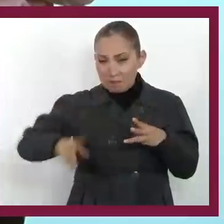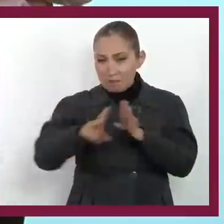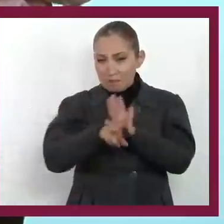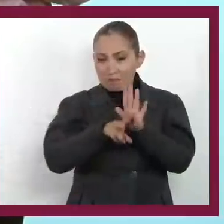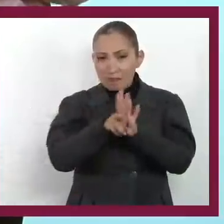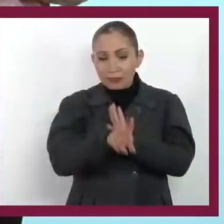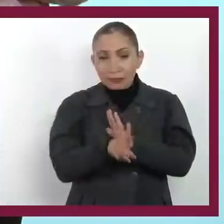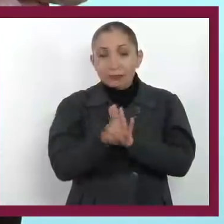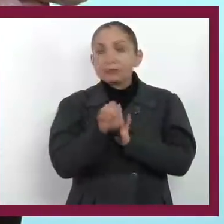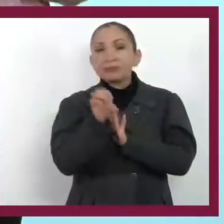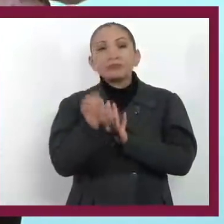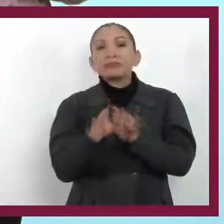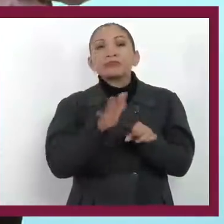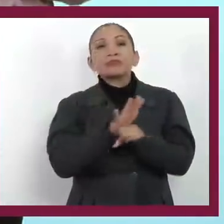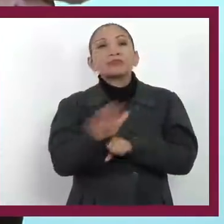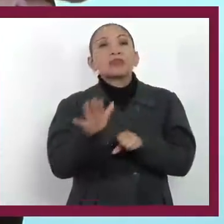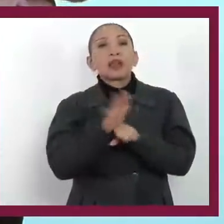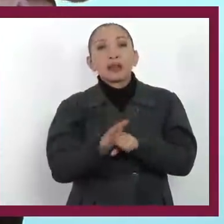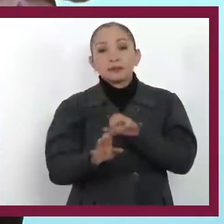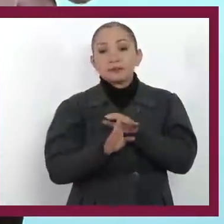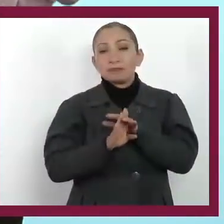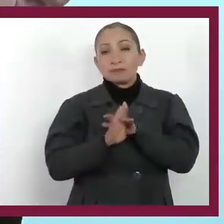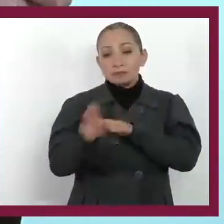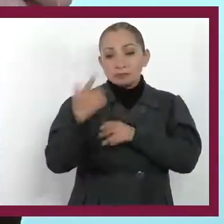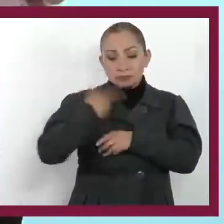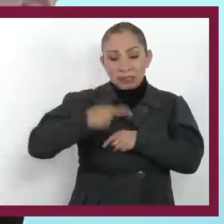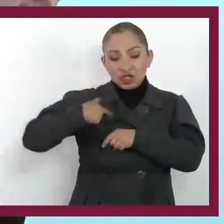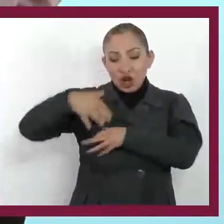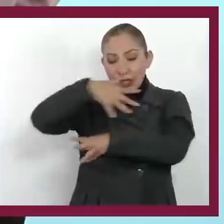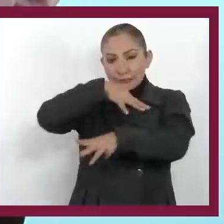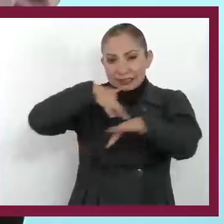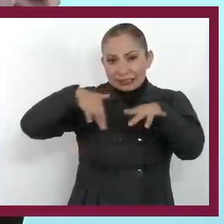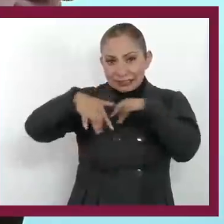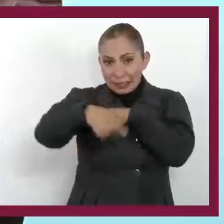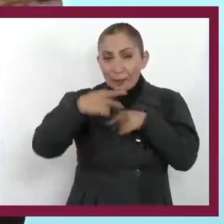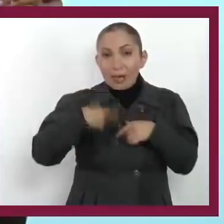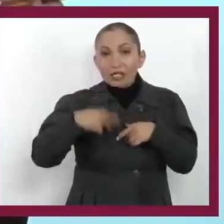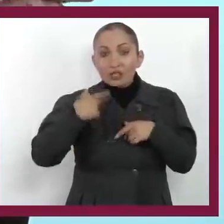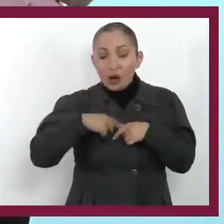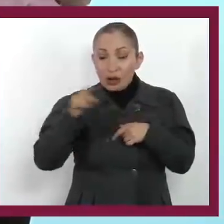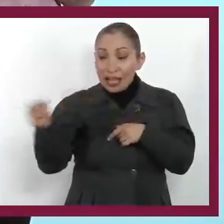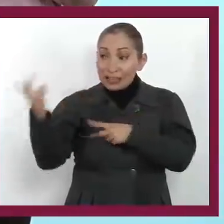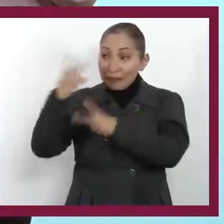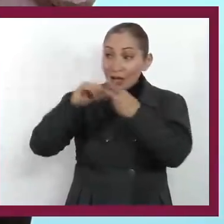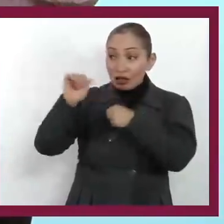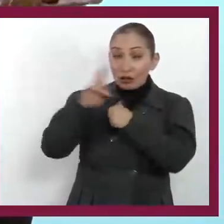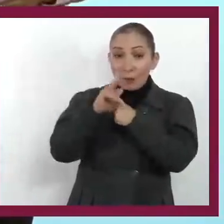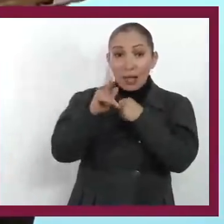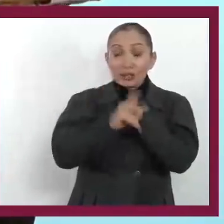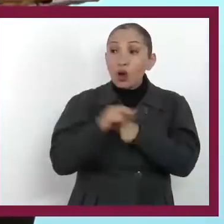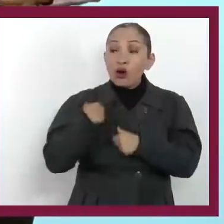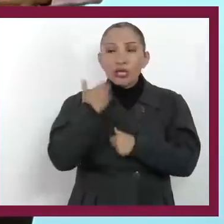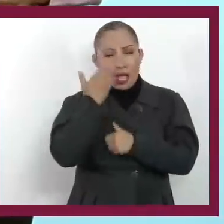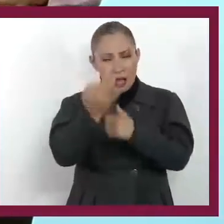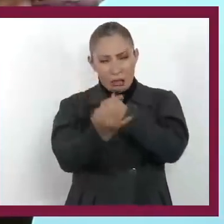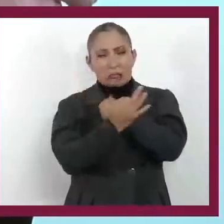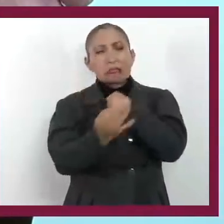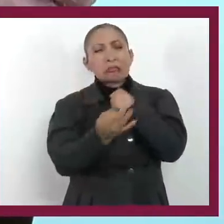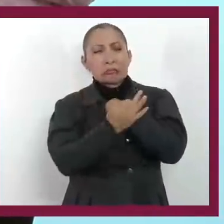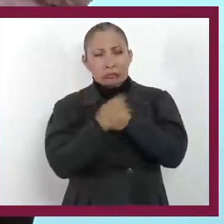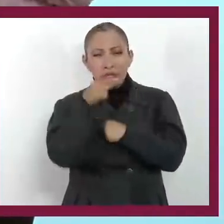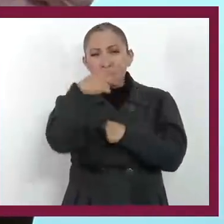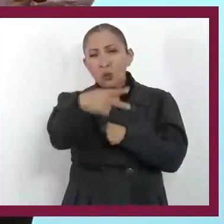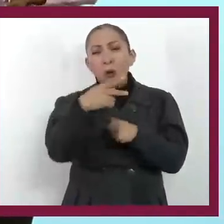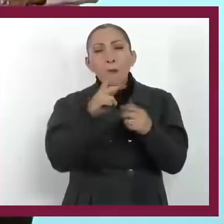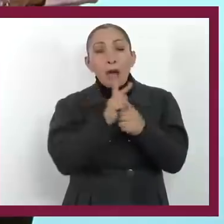video. Un ejemplo es la inmigración. Las y los migrantes, así como las refugiadas y los refugiados